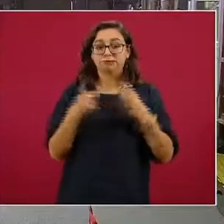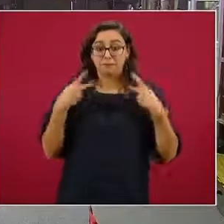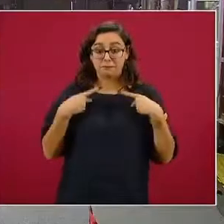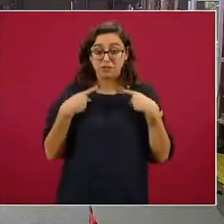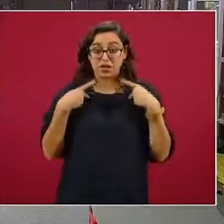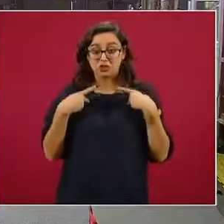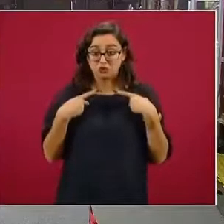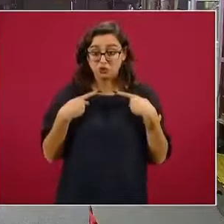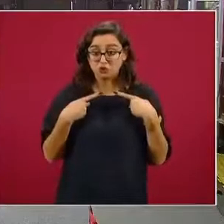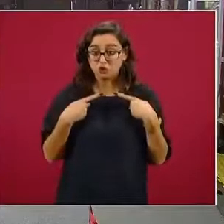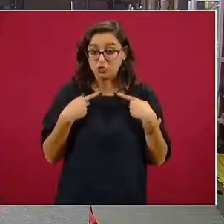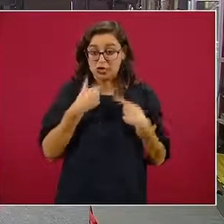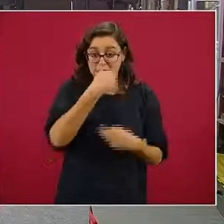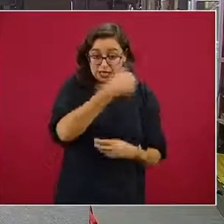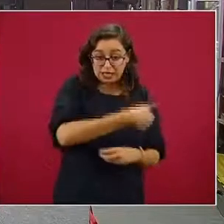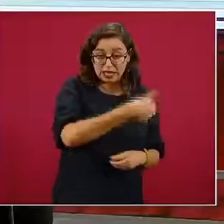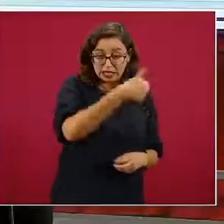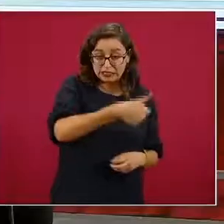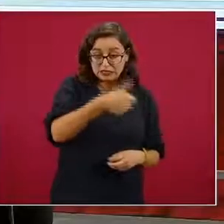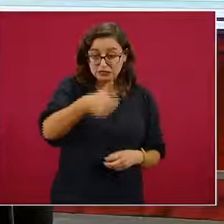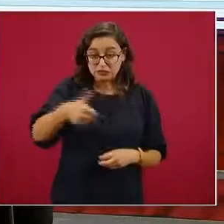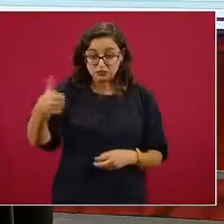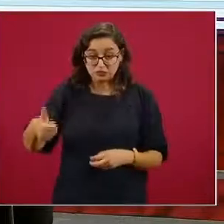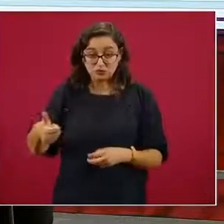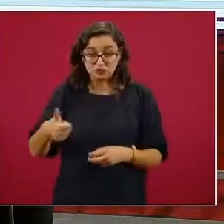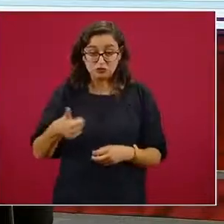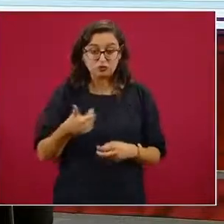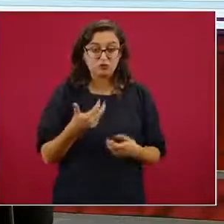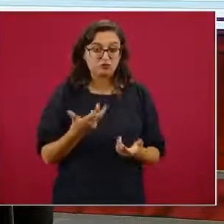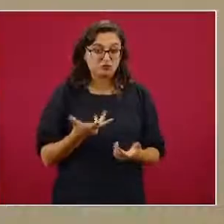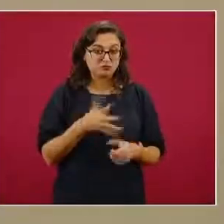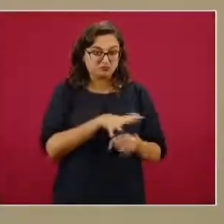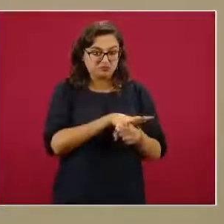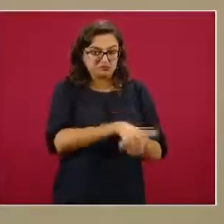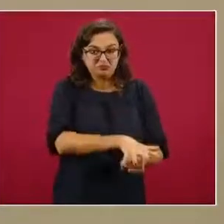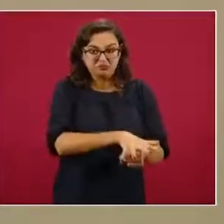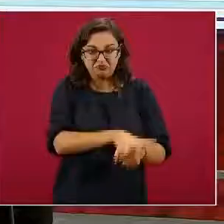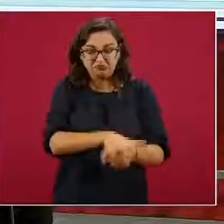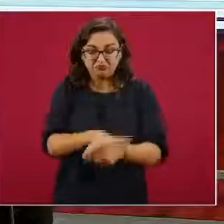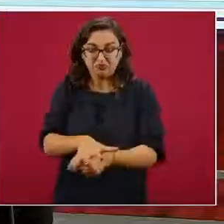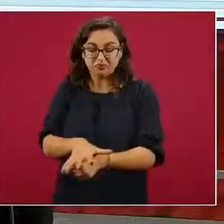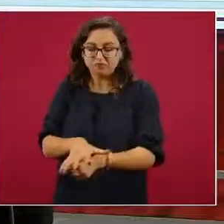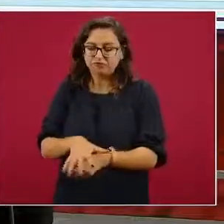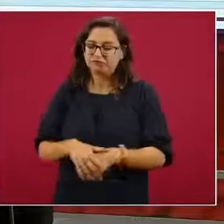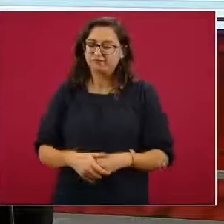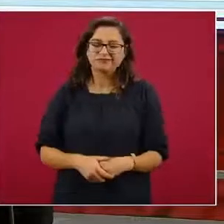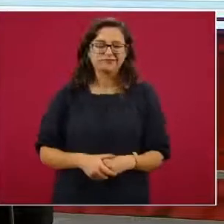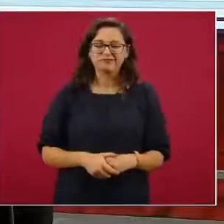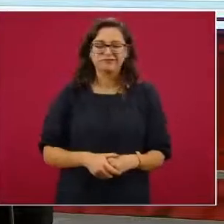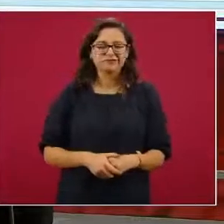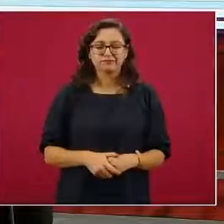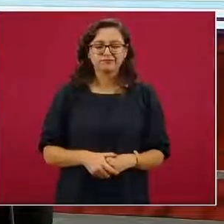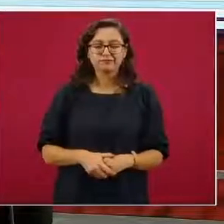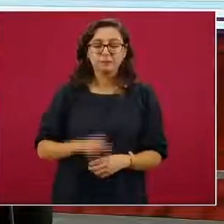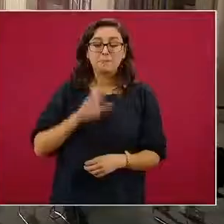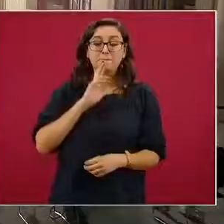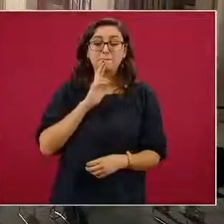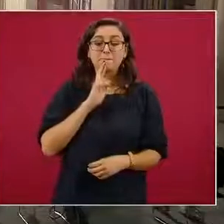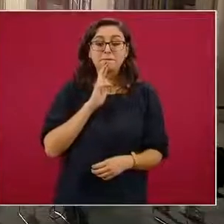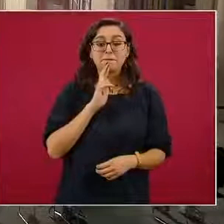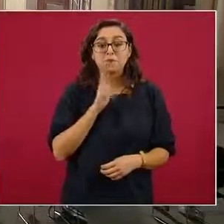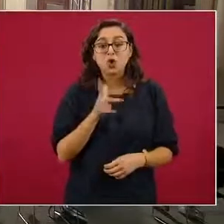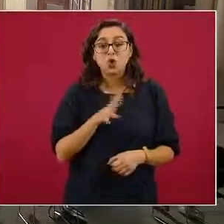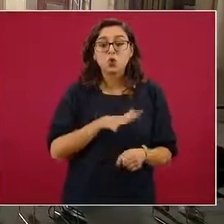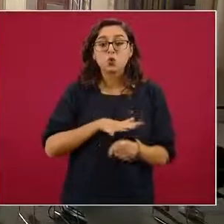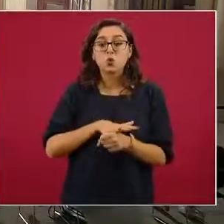sujeto, cada sujeto, fuera el responsable de la acción. Y en su lugar, lo que hicimos fue